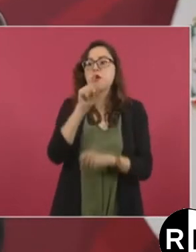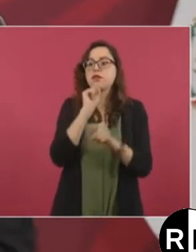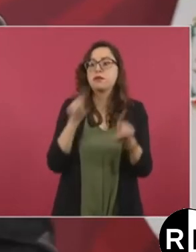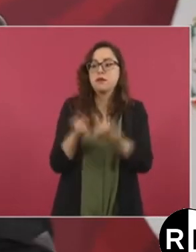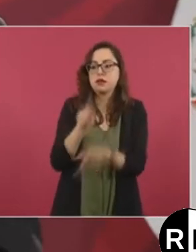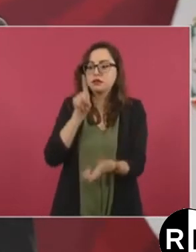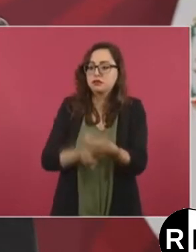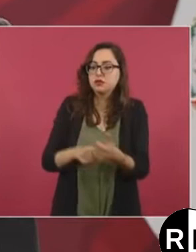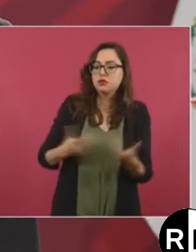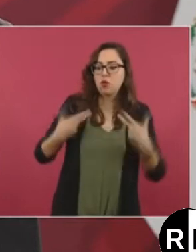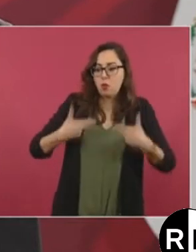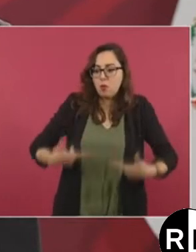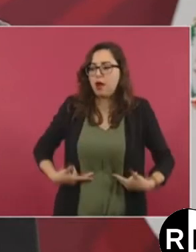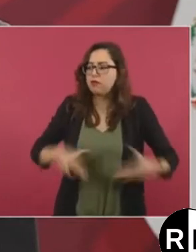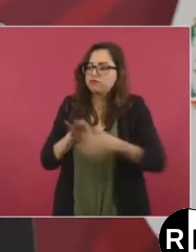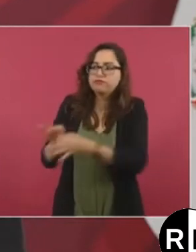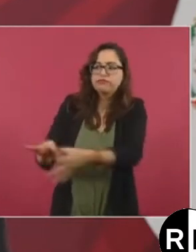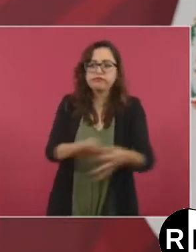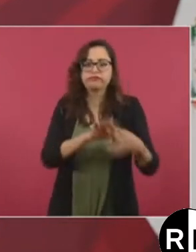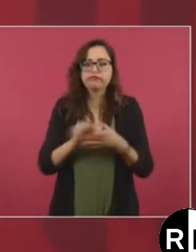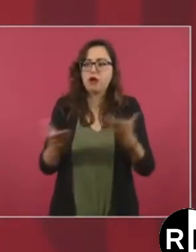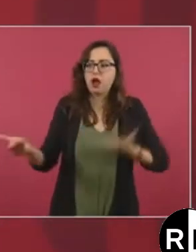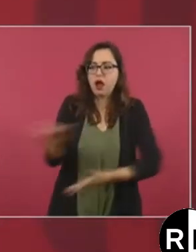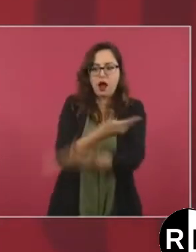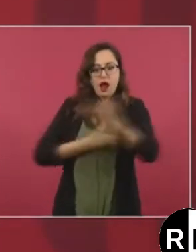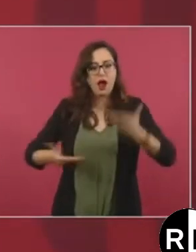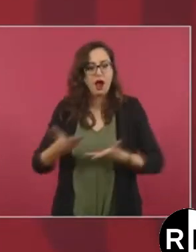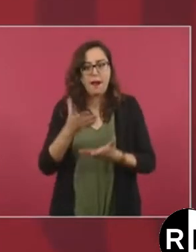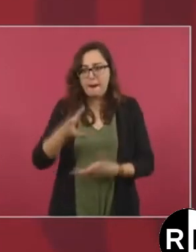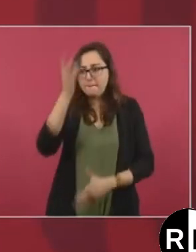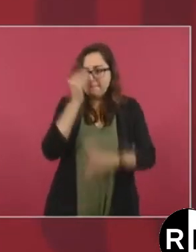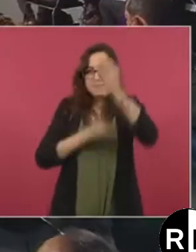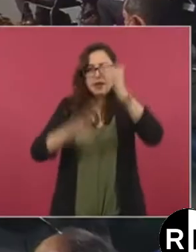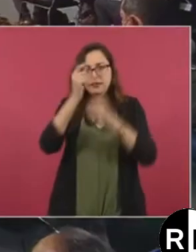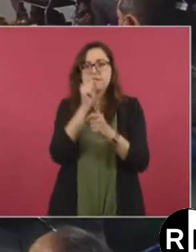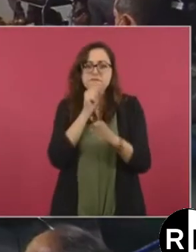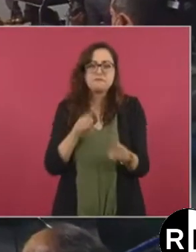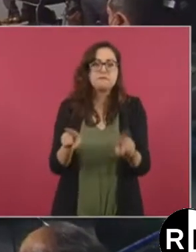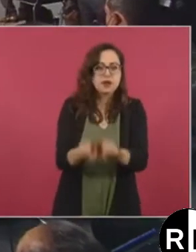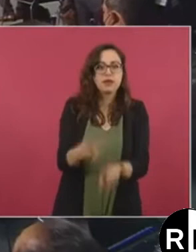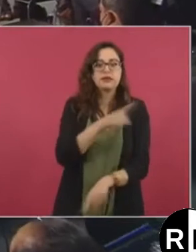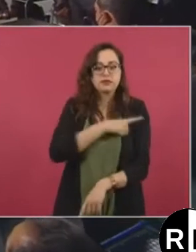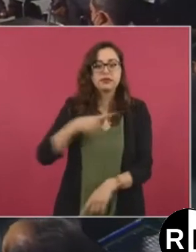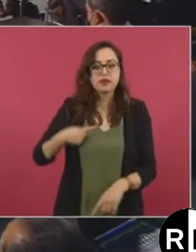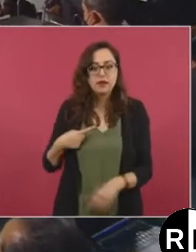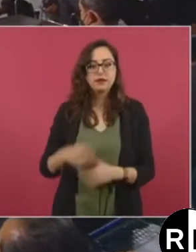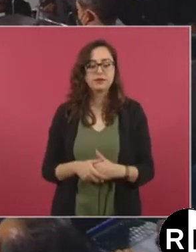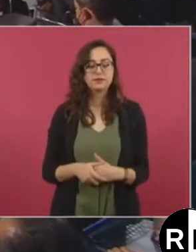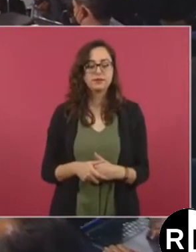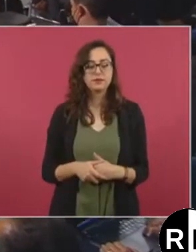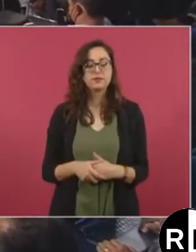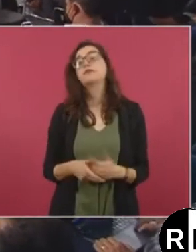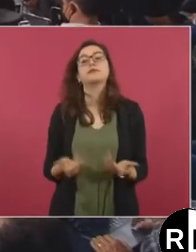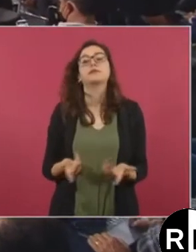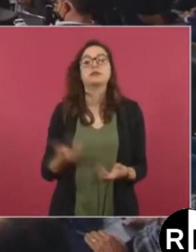Y yo agradezco mucho, aprovechando el apoyo de la maestra, que nos